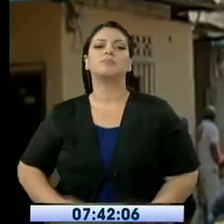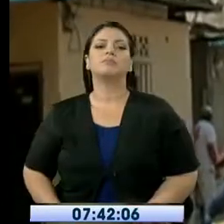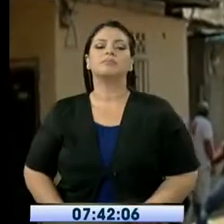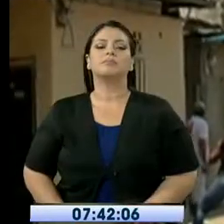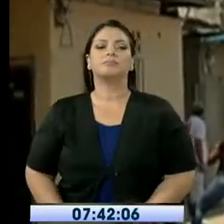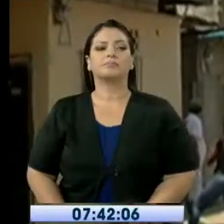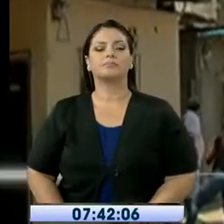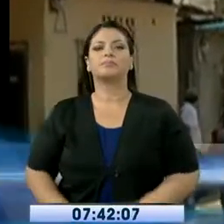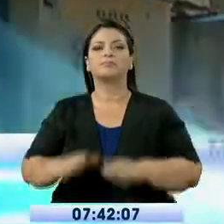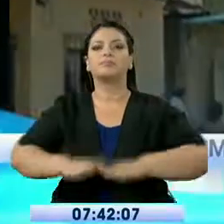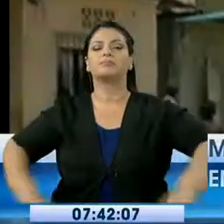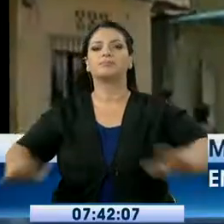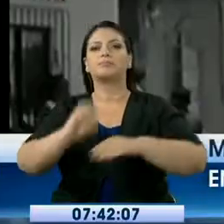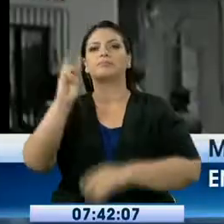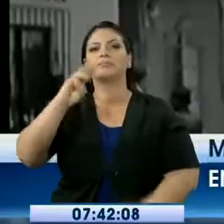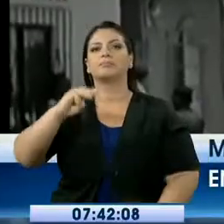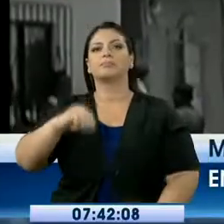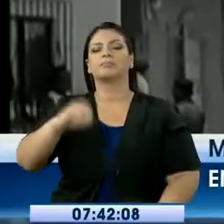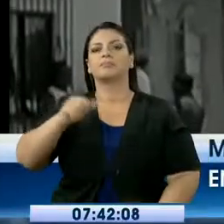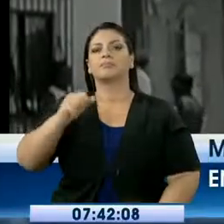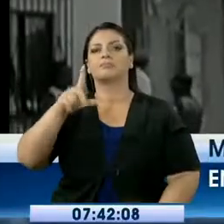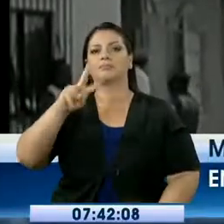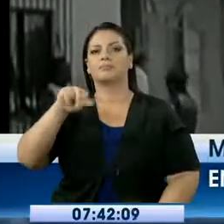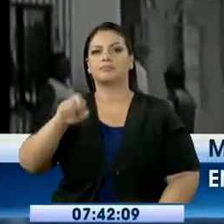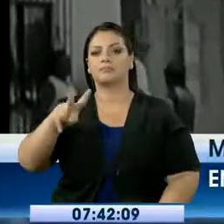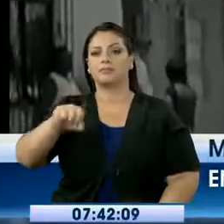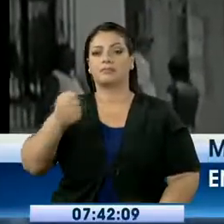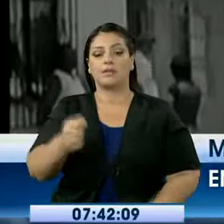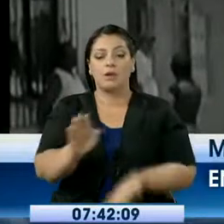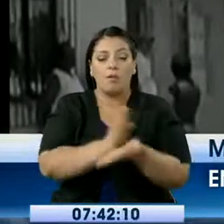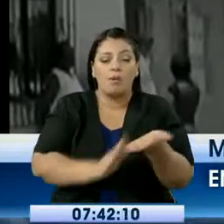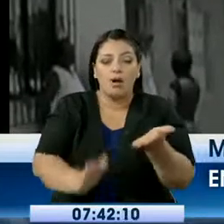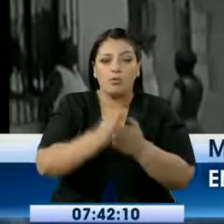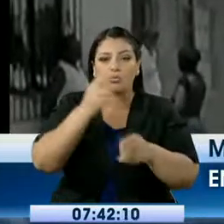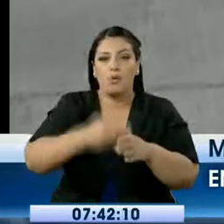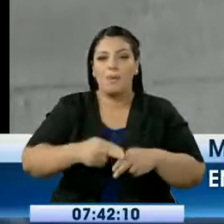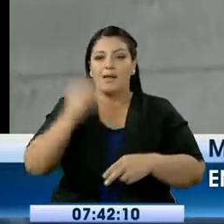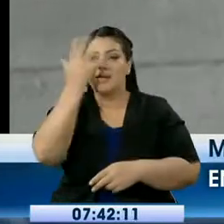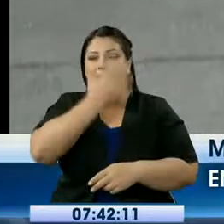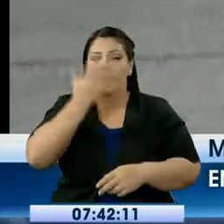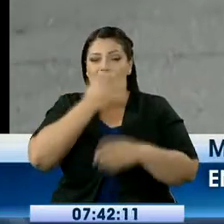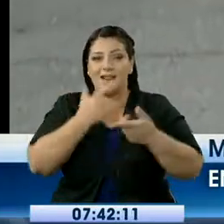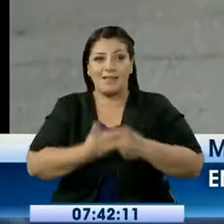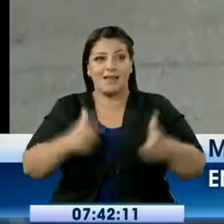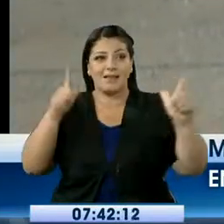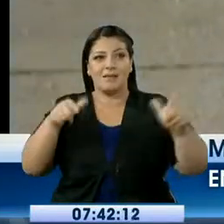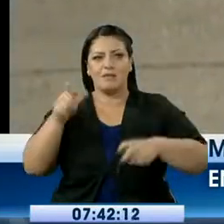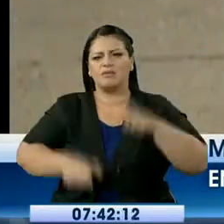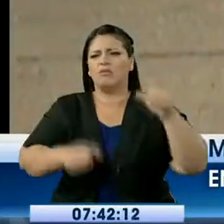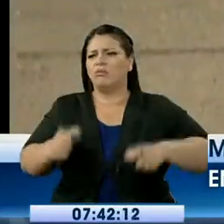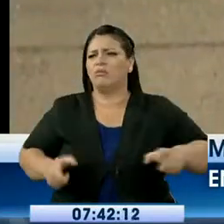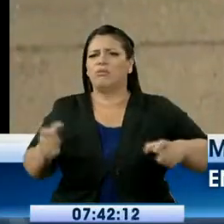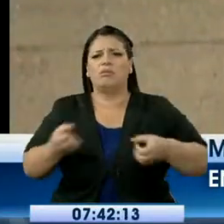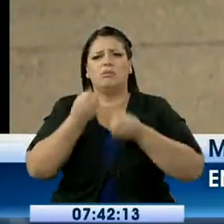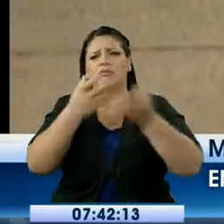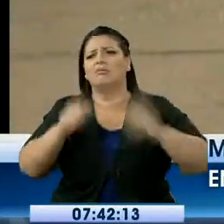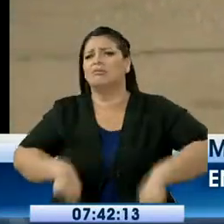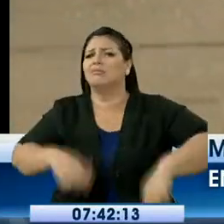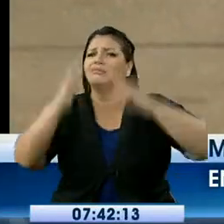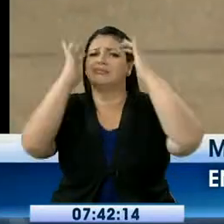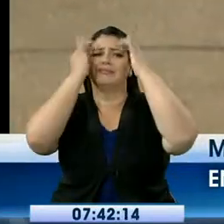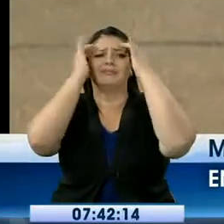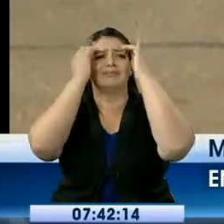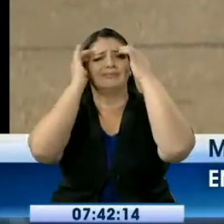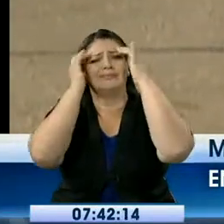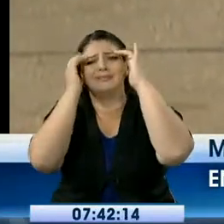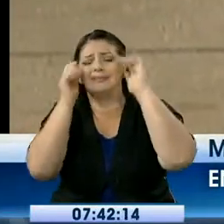Los moradores de la cooperativa Esmeraldas Libre en el sector de las Malvinas al sur de Guayaquil aseguran estar atemorizados por los robos que se dan